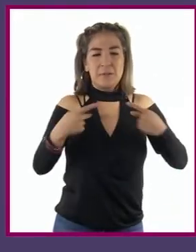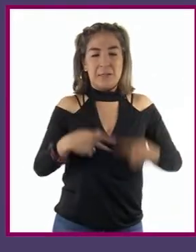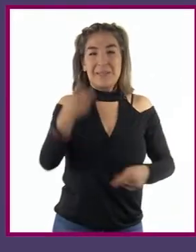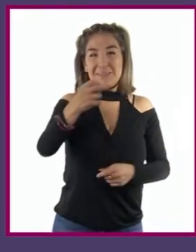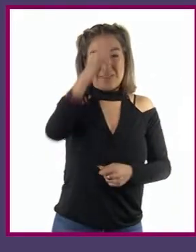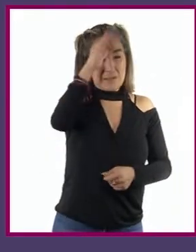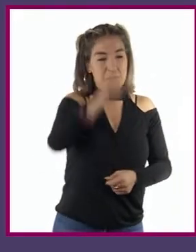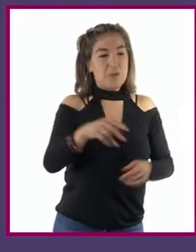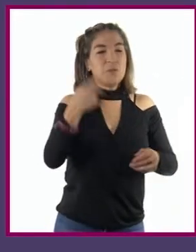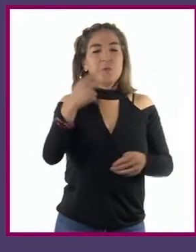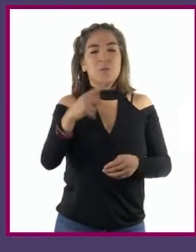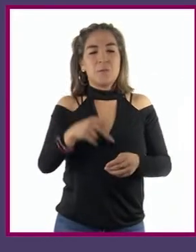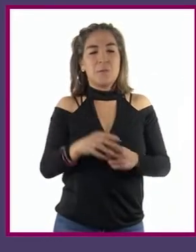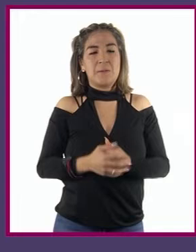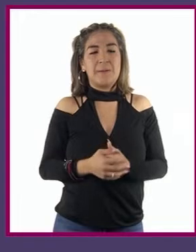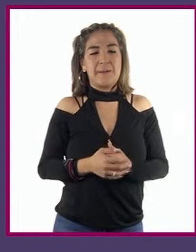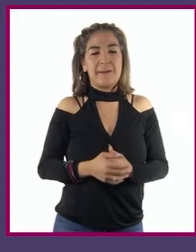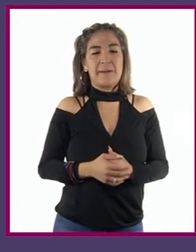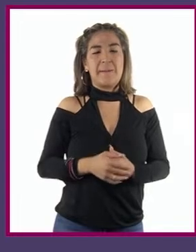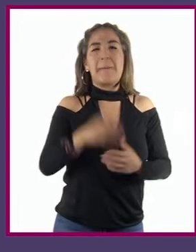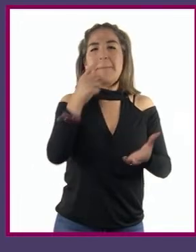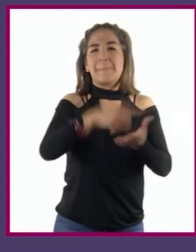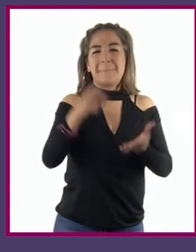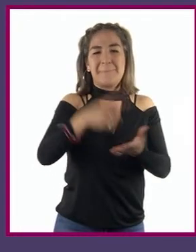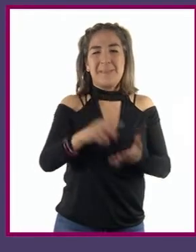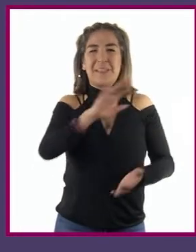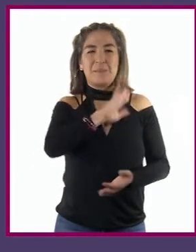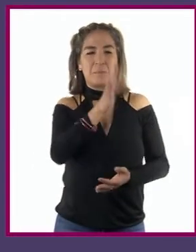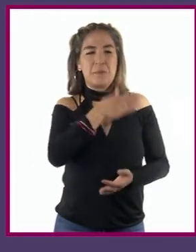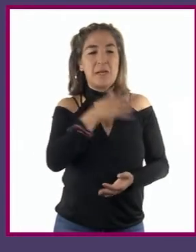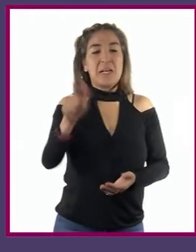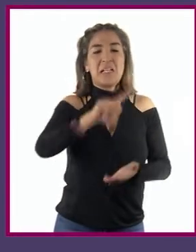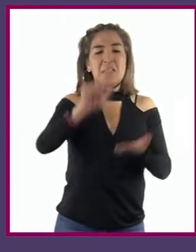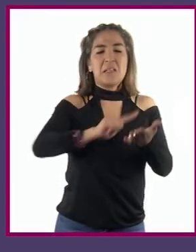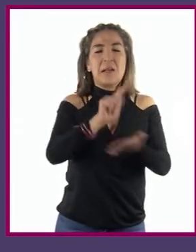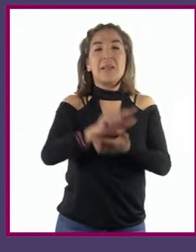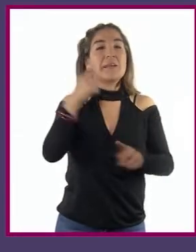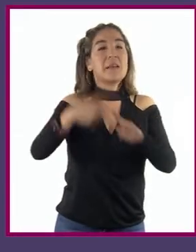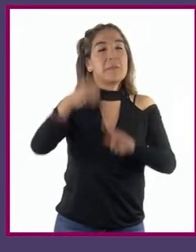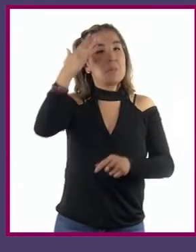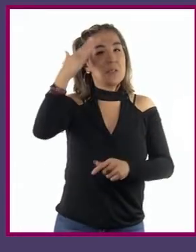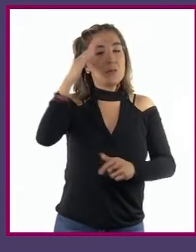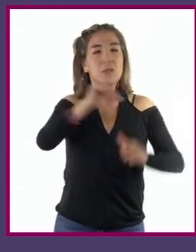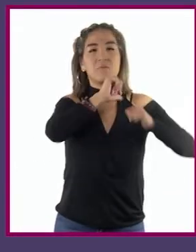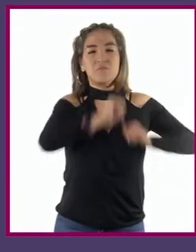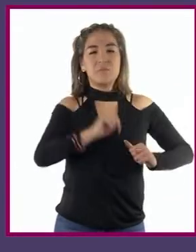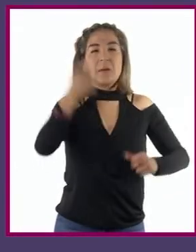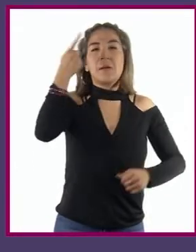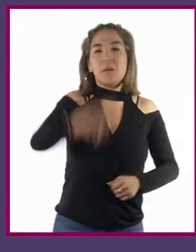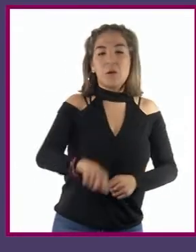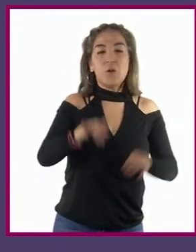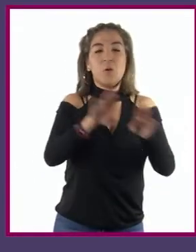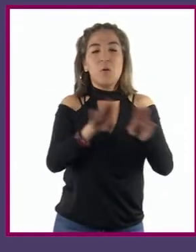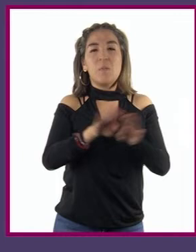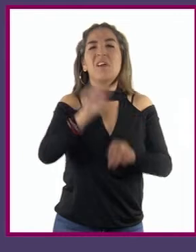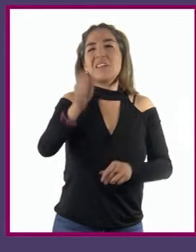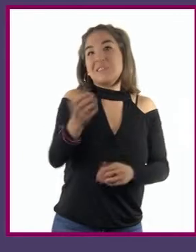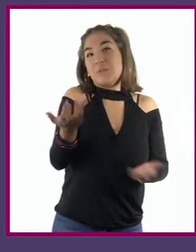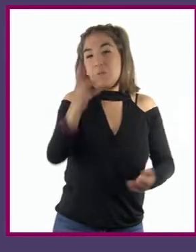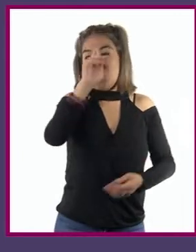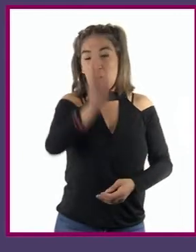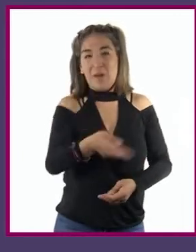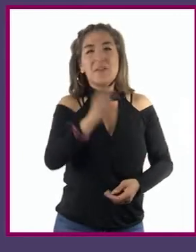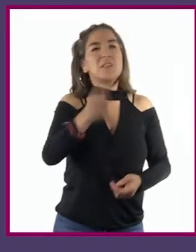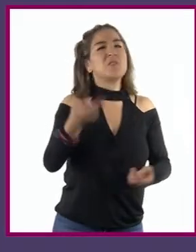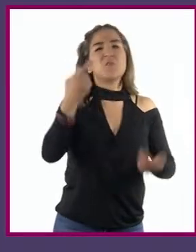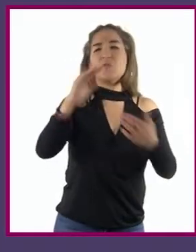la Real Academia Española, una ley es un precepto dictado por la autoridad competente en que se manda o prohíbe algo en consonancia